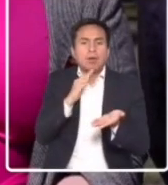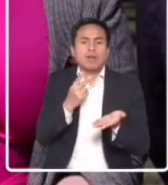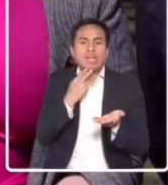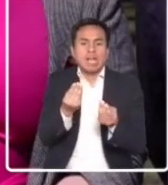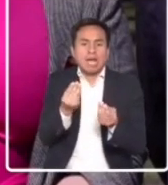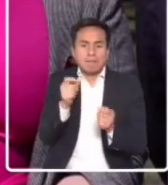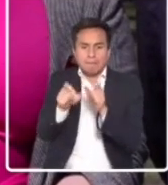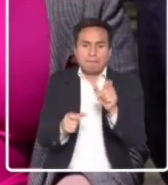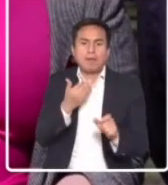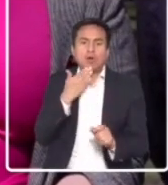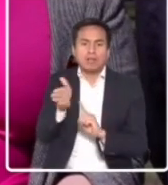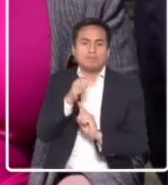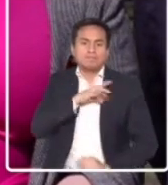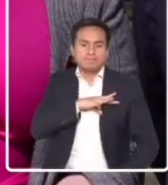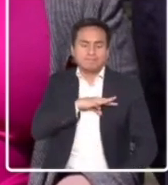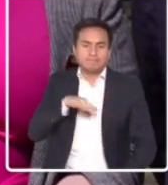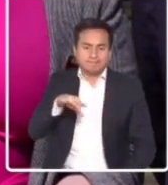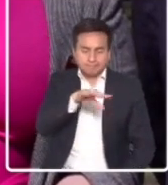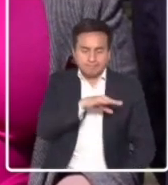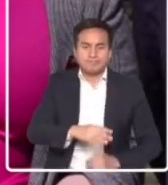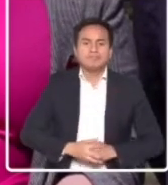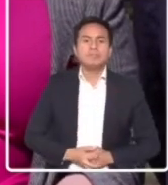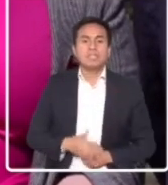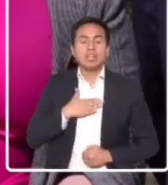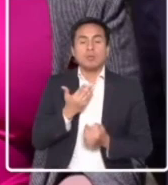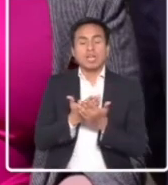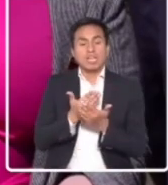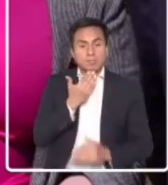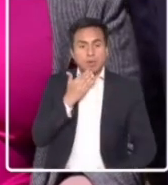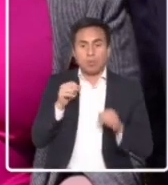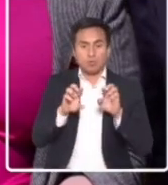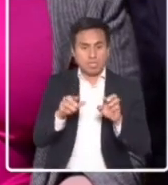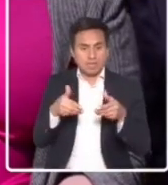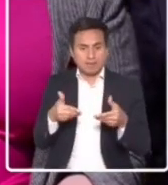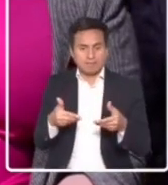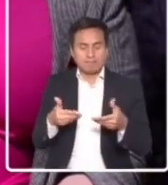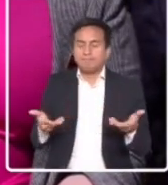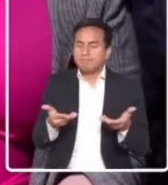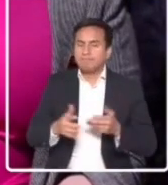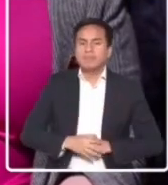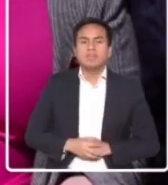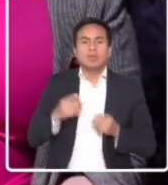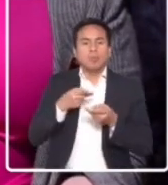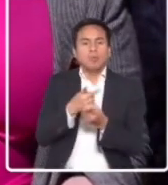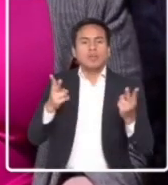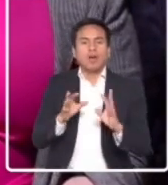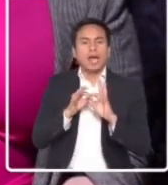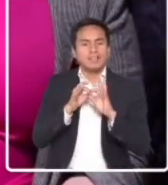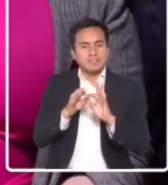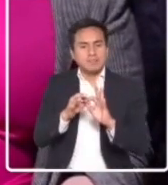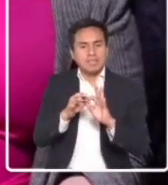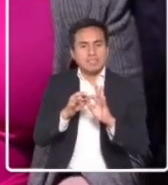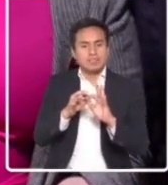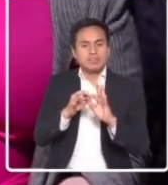calidad de vida de nuestros compatriotas. Quiero aprovechar también esta oportunidad para hacer público mi